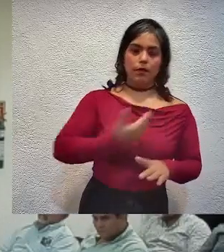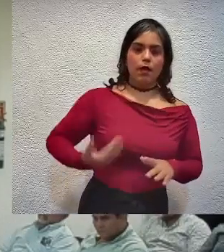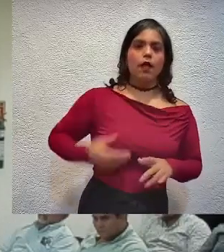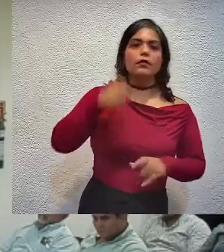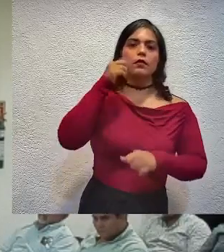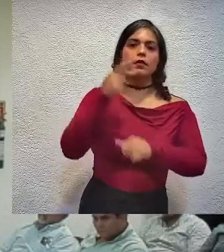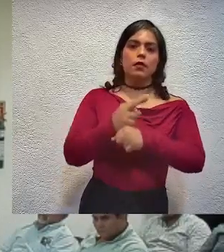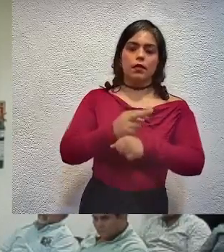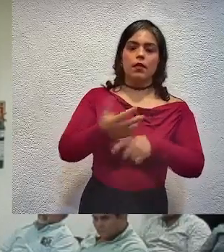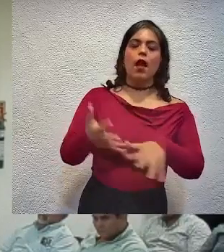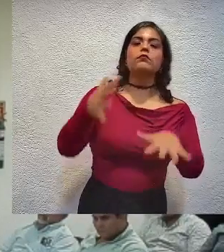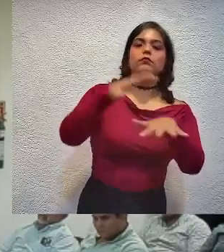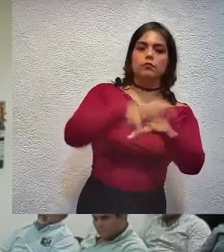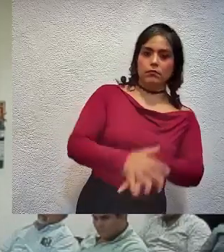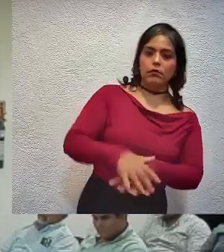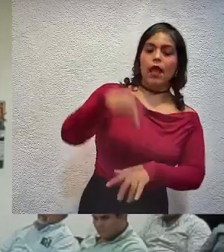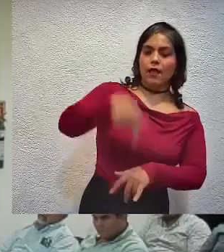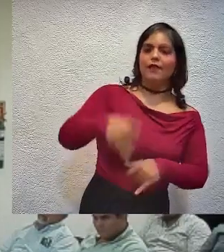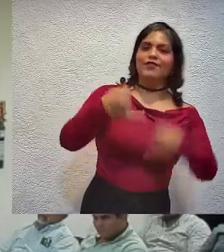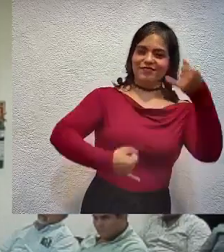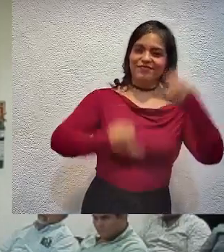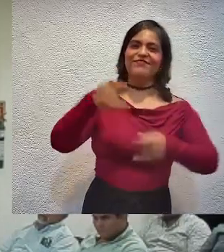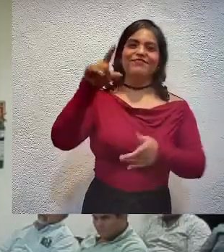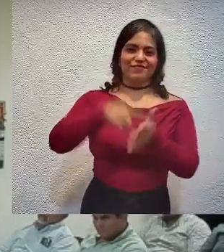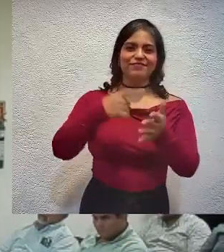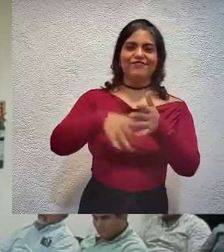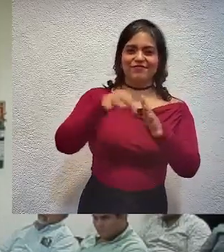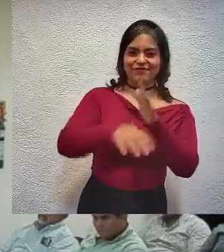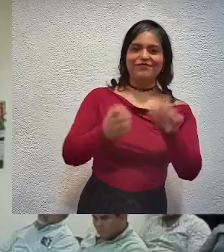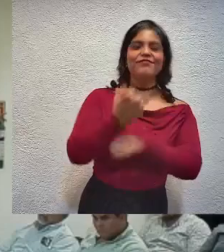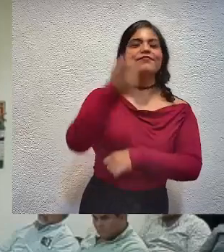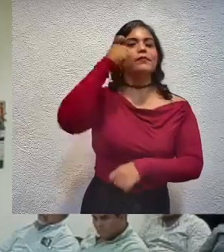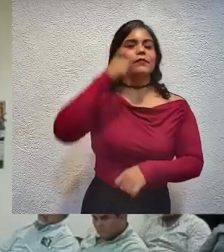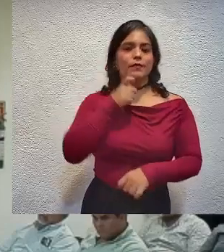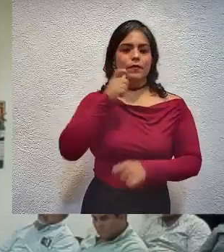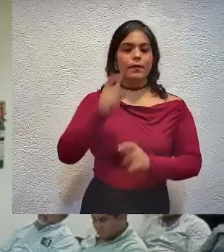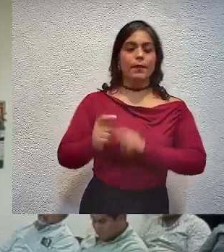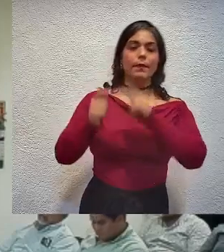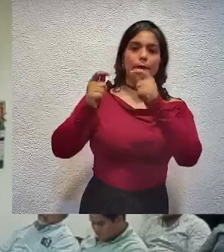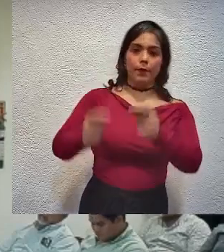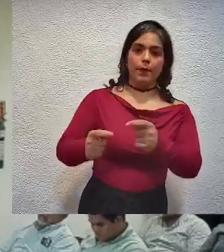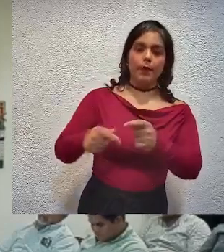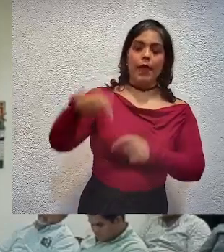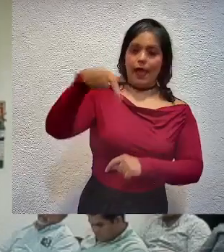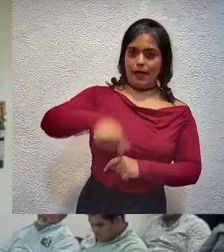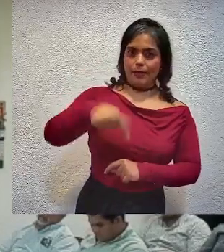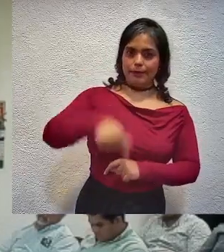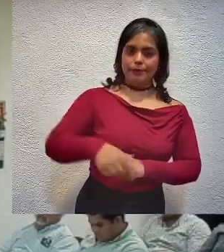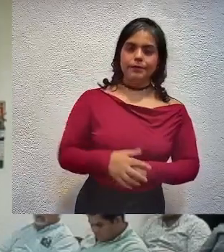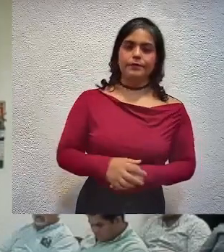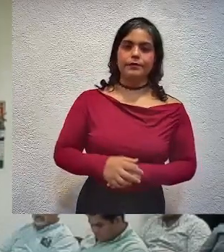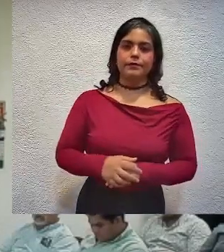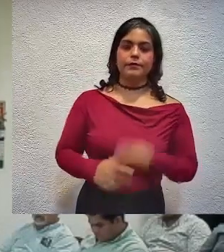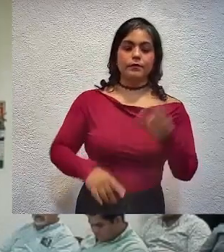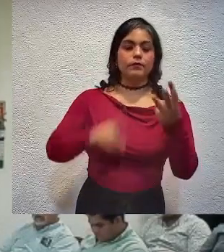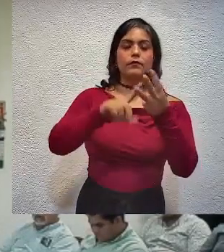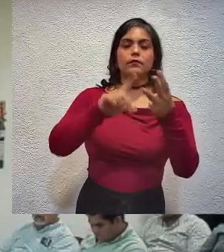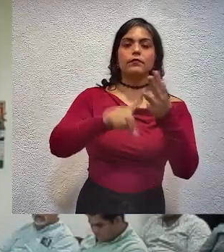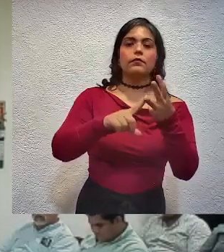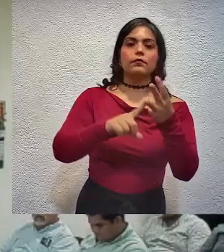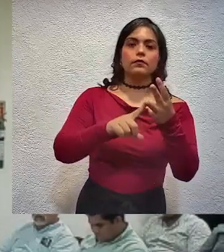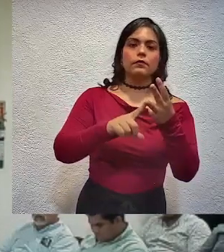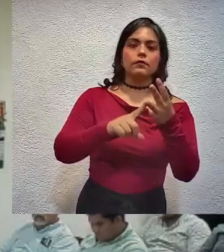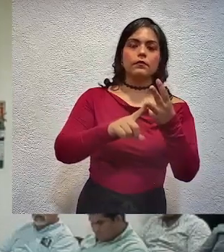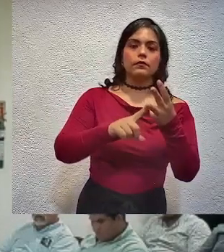Administración, todas de ese Tribunal Electoral del Estado de Guerrero, asunto que también fue turnado a la ponencia número quinta. El asunto número 3 es